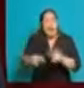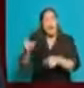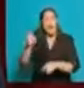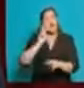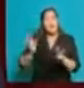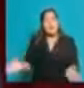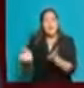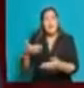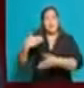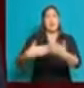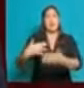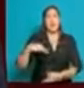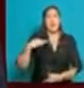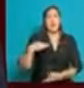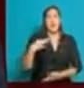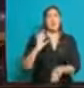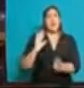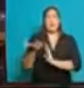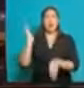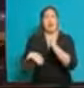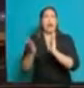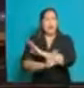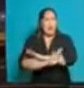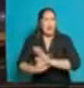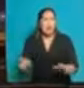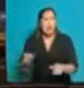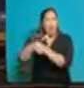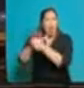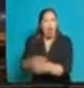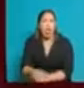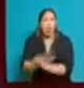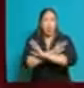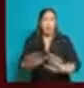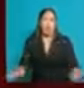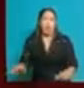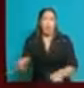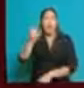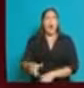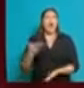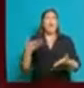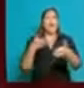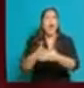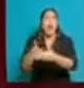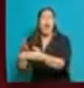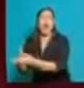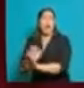de vida sin sentirse maltratado, ni sometido, ni negado.